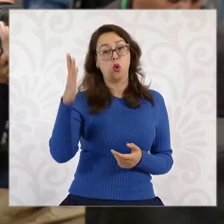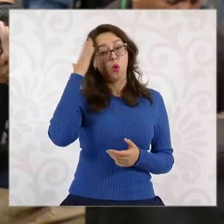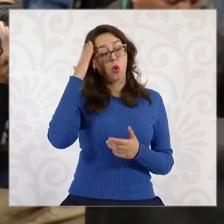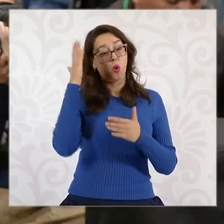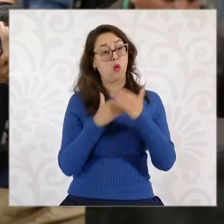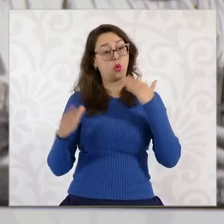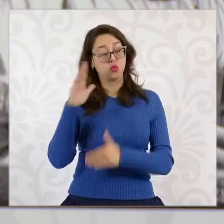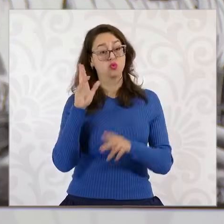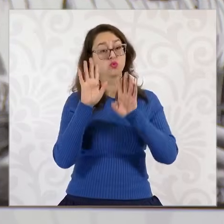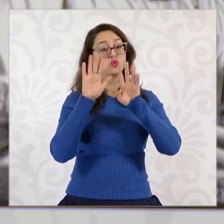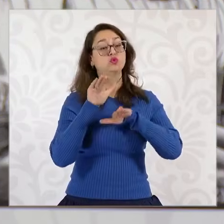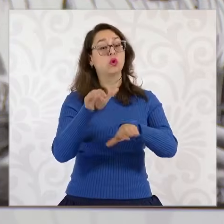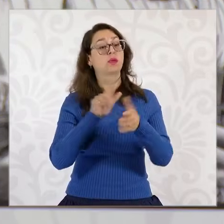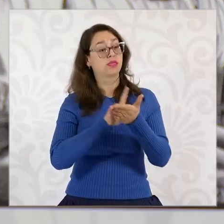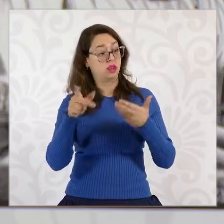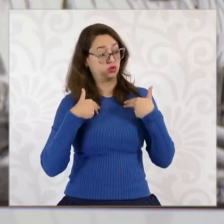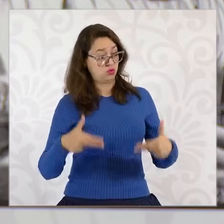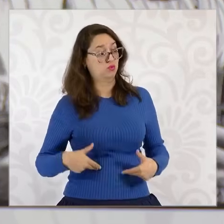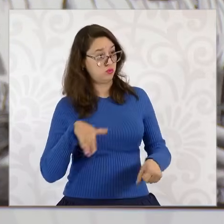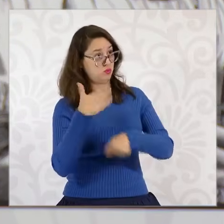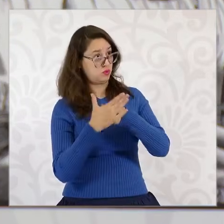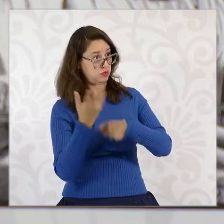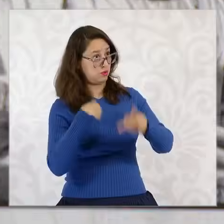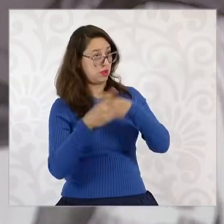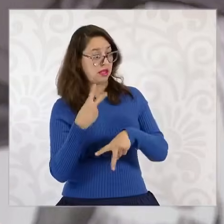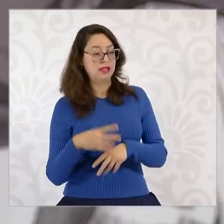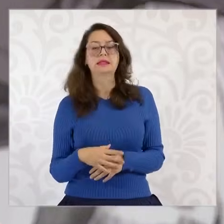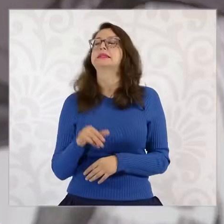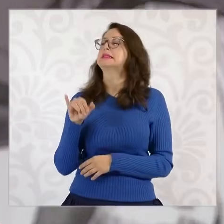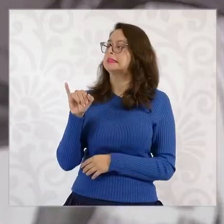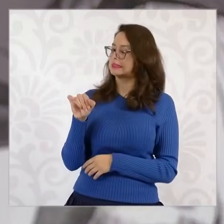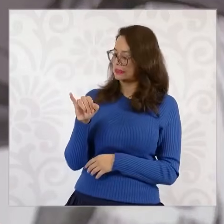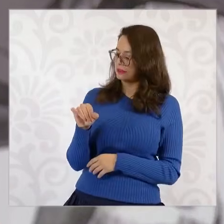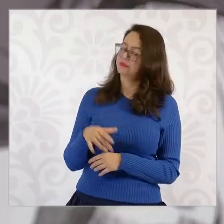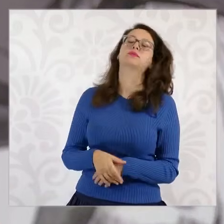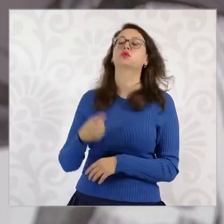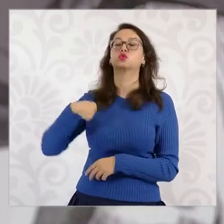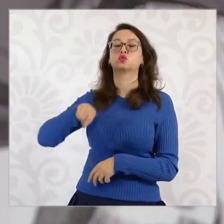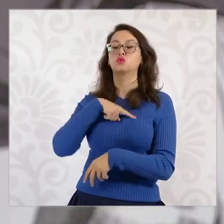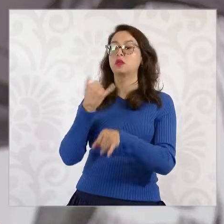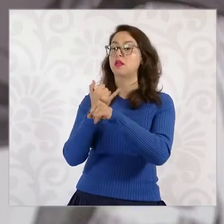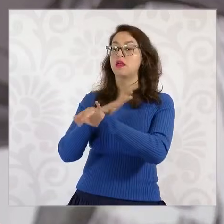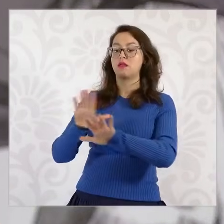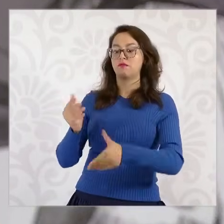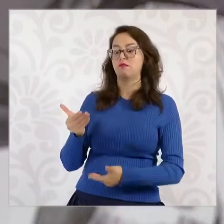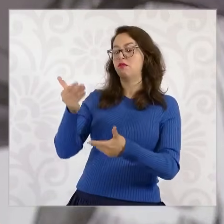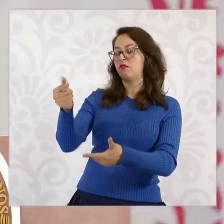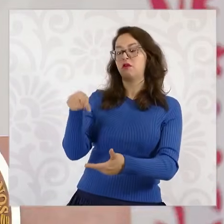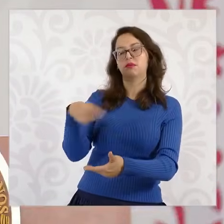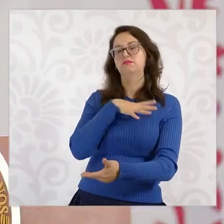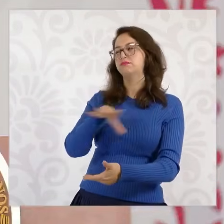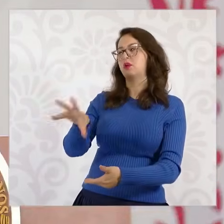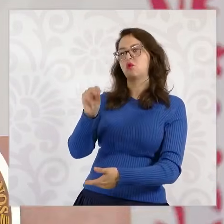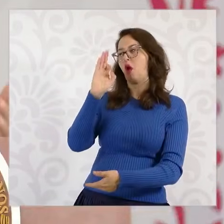vamos a Derechos tener Humanos. reunión. Es importante que ustedes sepan, nosotros rechazamos el informe, pero eso no quiere decir que no tengamos